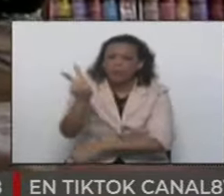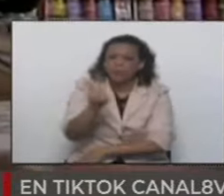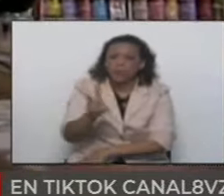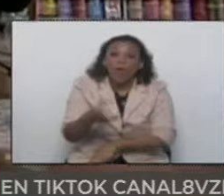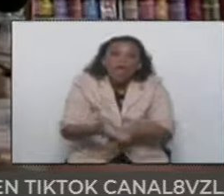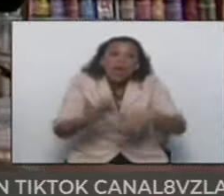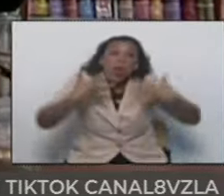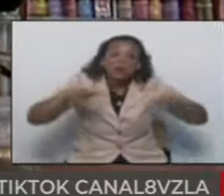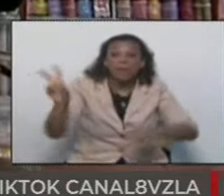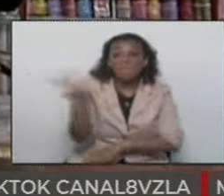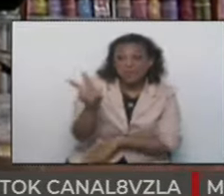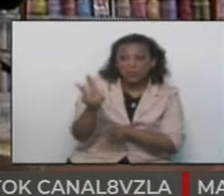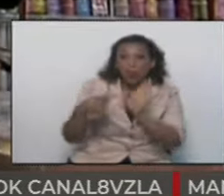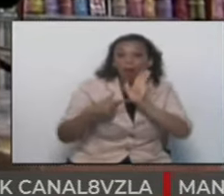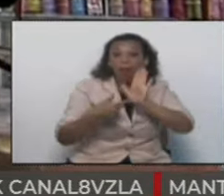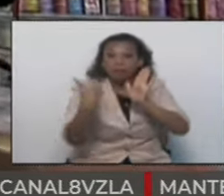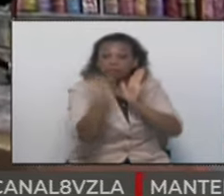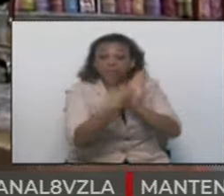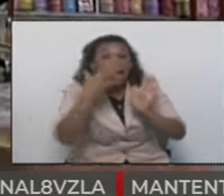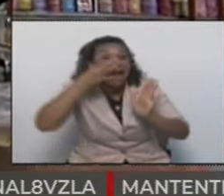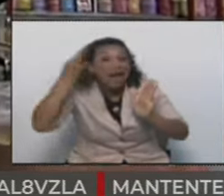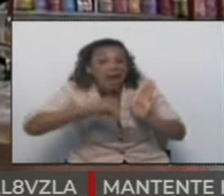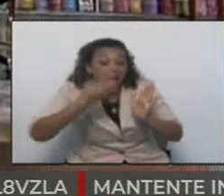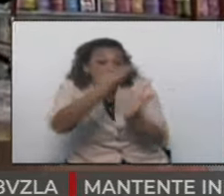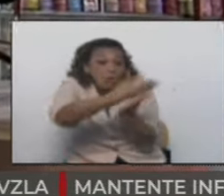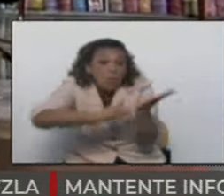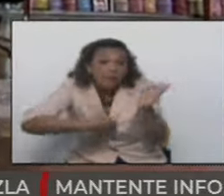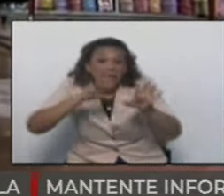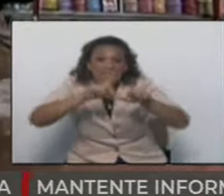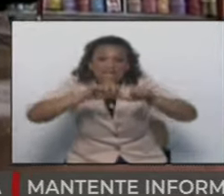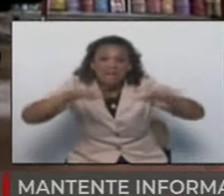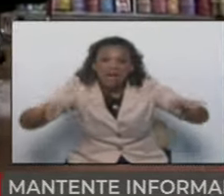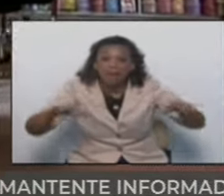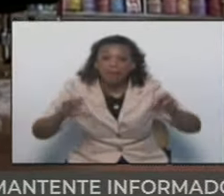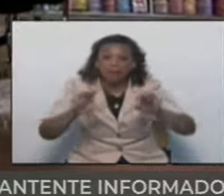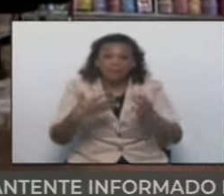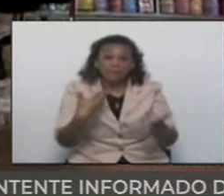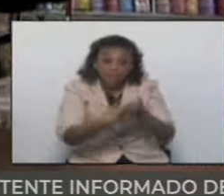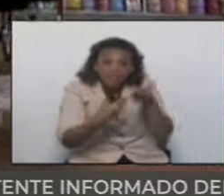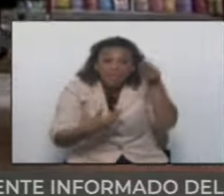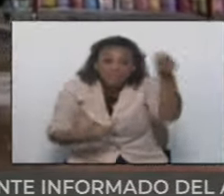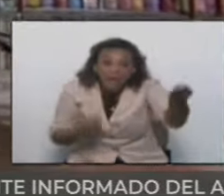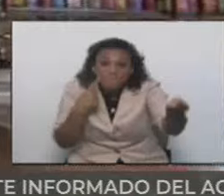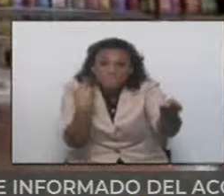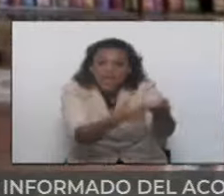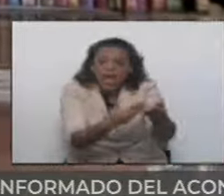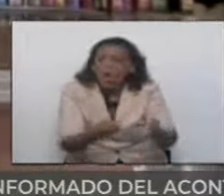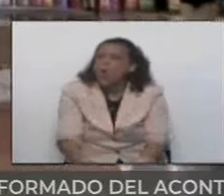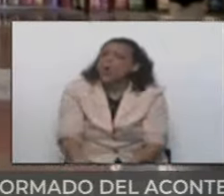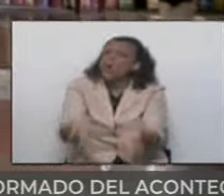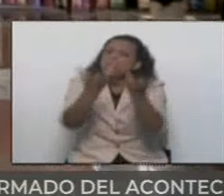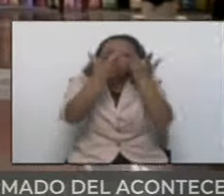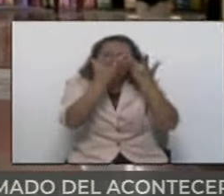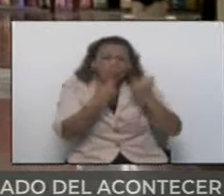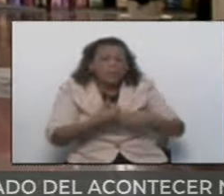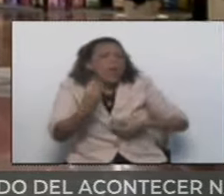Incluso Venezuela ha presentado las pruebas, tengo entendido, al secretario general de las Naciones Unidas. Cuéntenos un poco qué balance